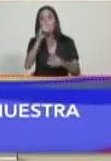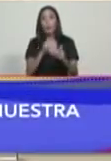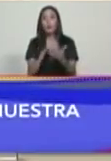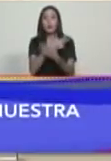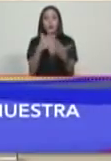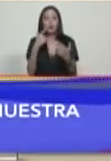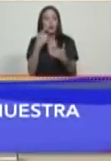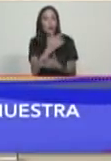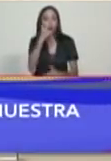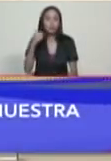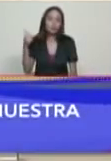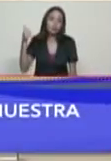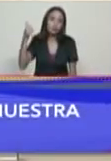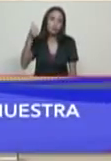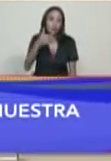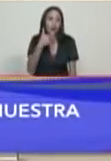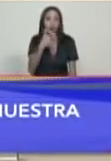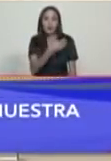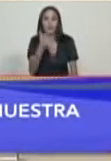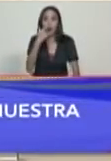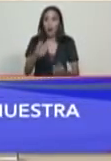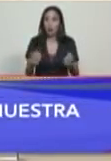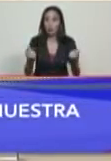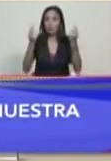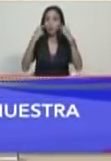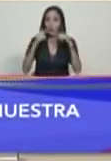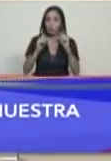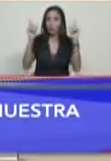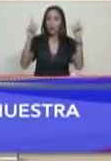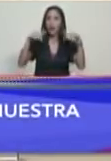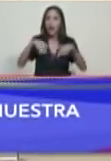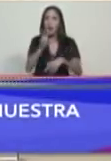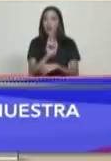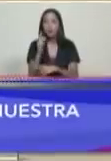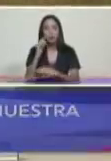diste. Feliz Navidad, adelantada a toda Venezuela, y